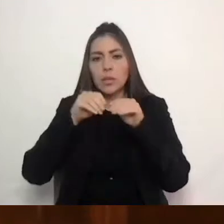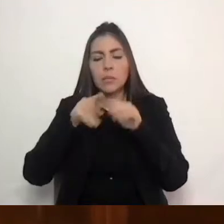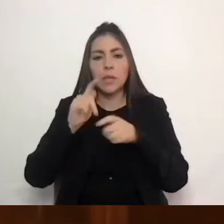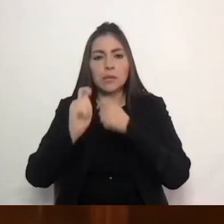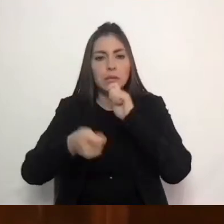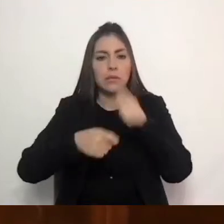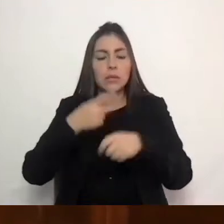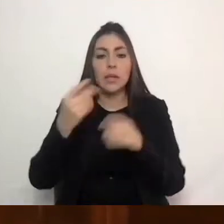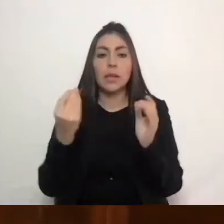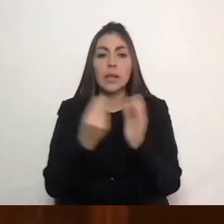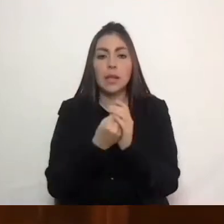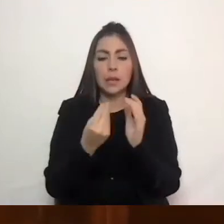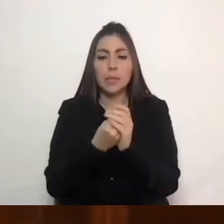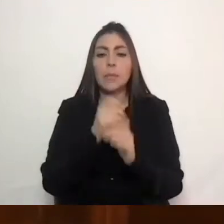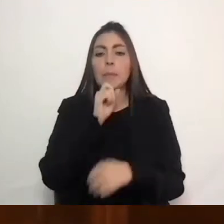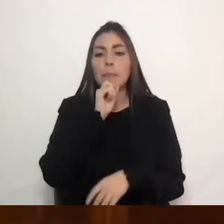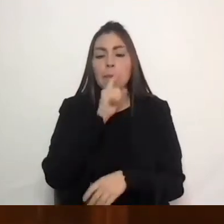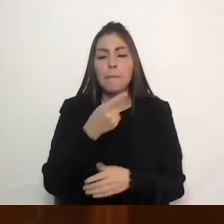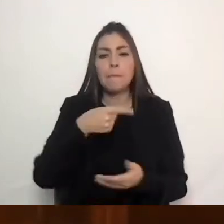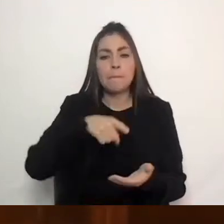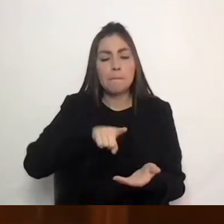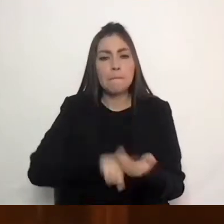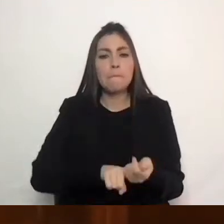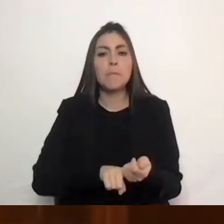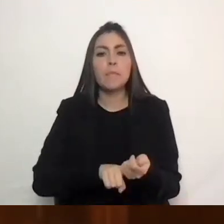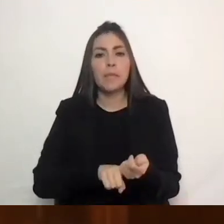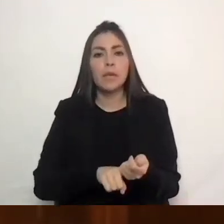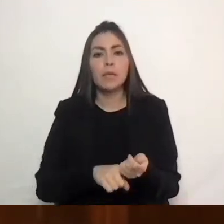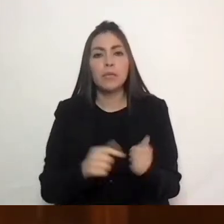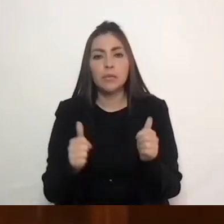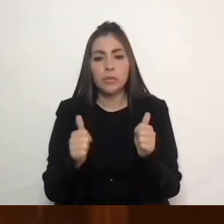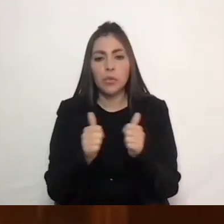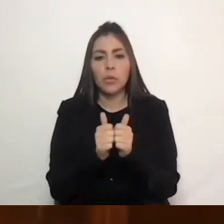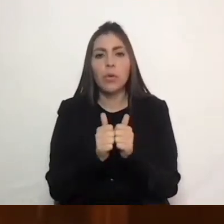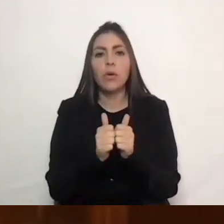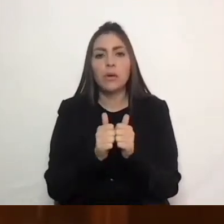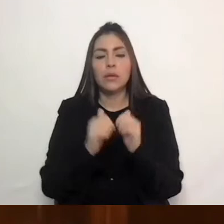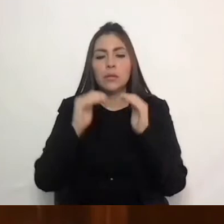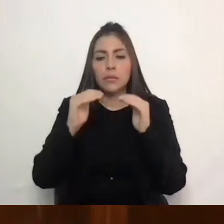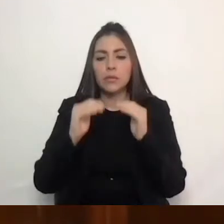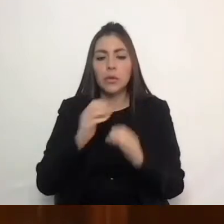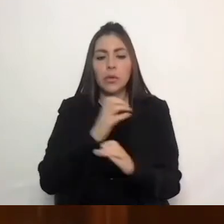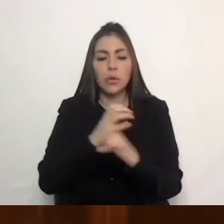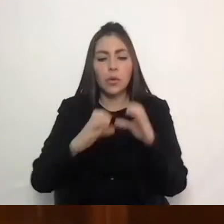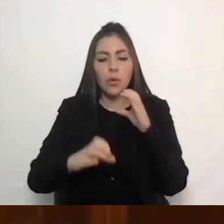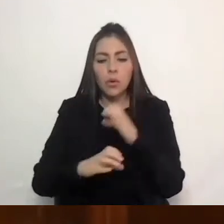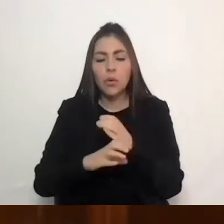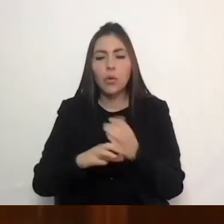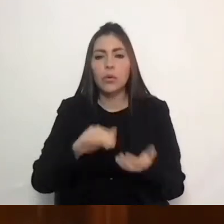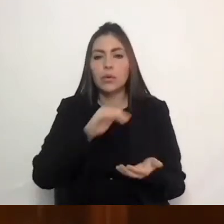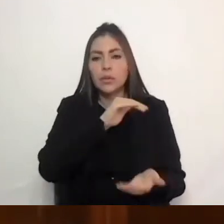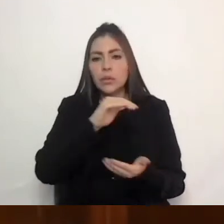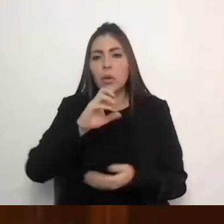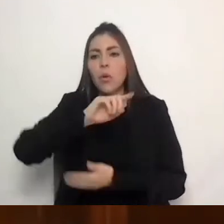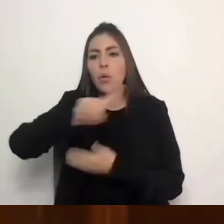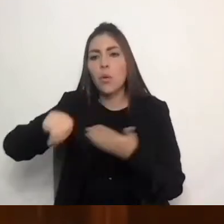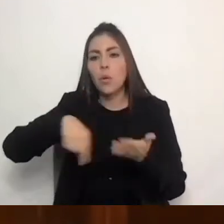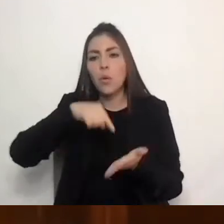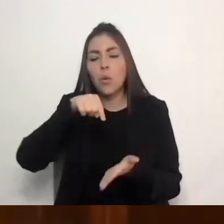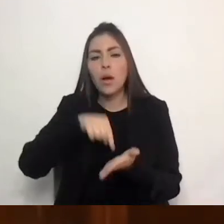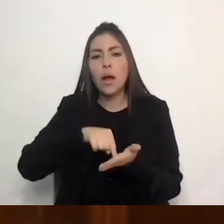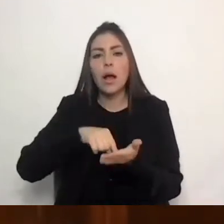técnicas junto con los instrumentos, objetos, artefactos y espacios culturales que les